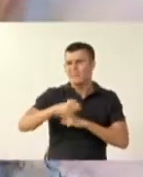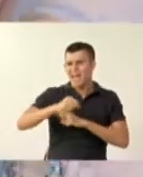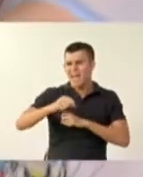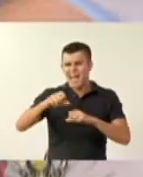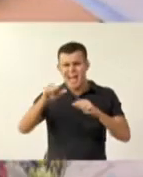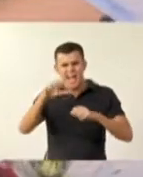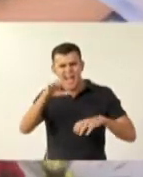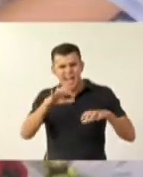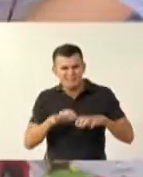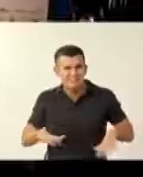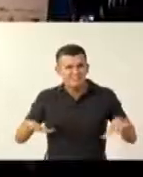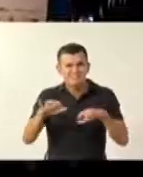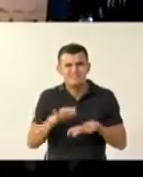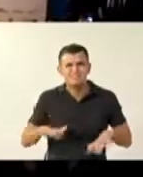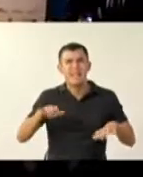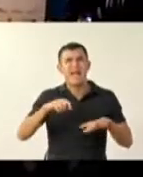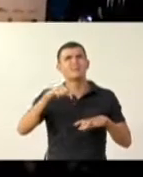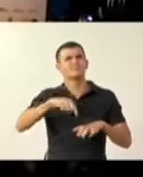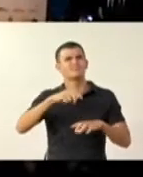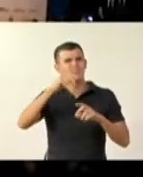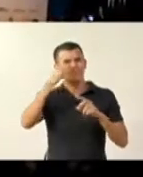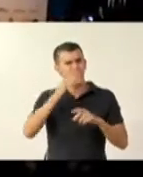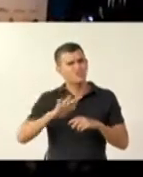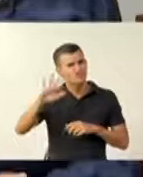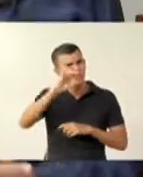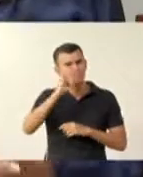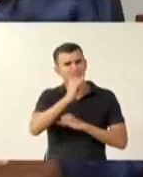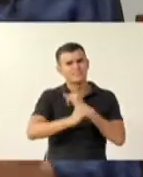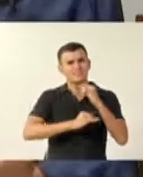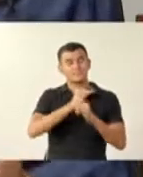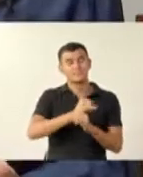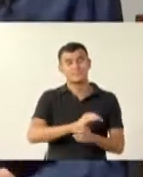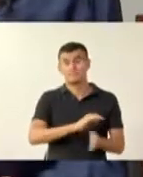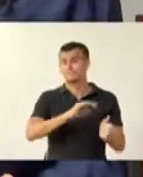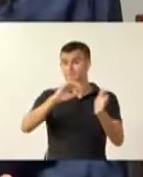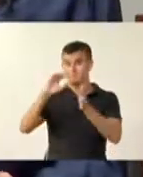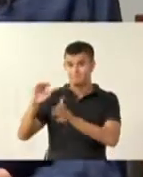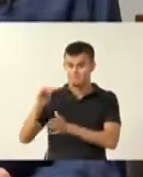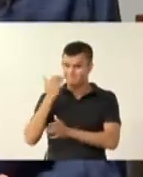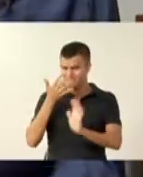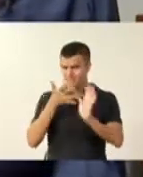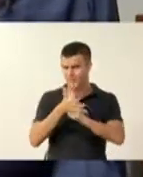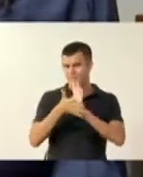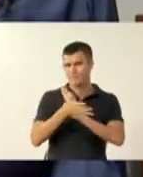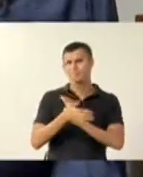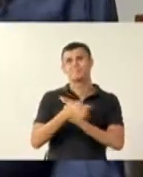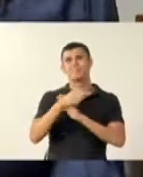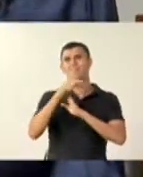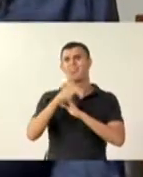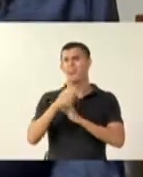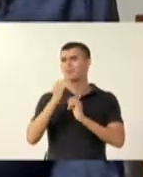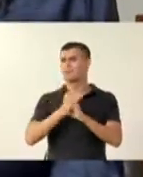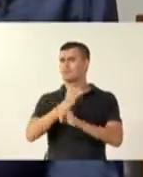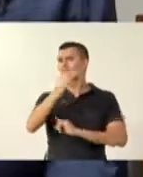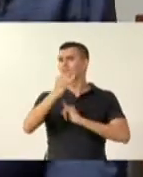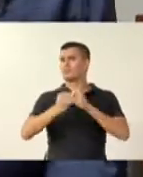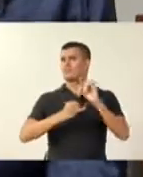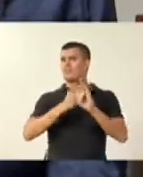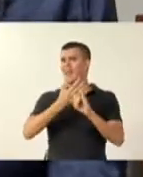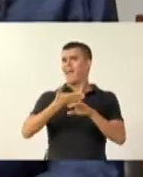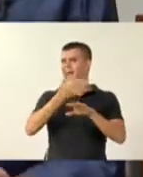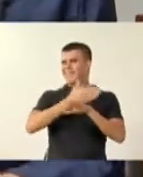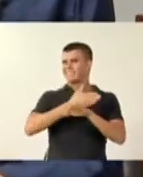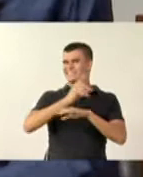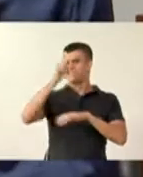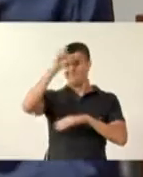actividades nacionales e internacionales. Continuemos. Bueno, es de entender además que en un evento internacional como